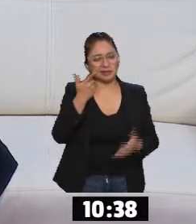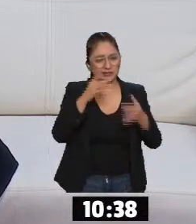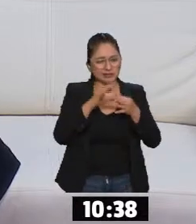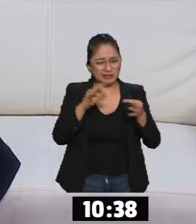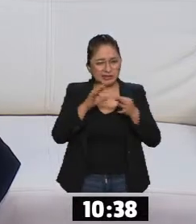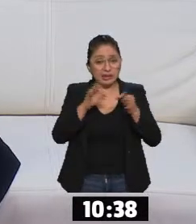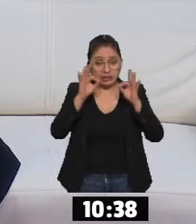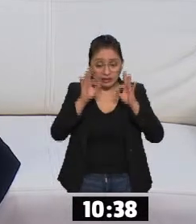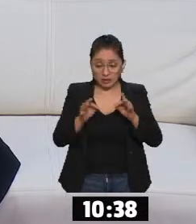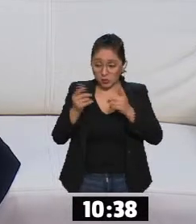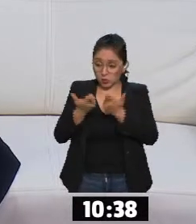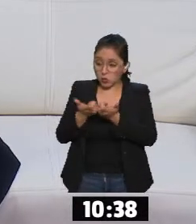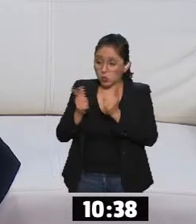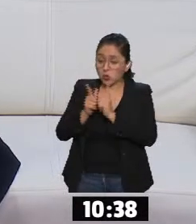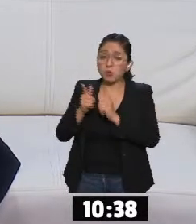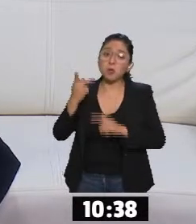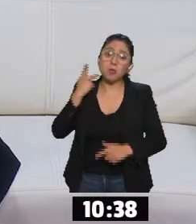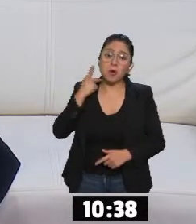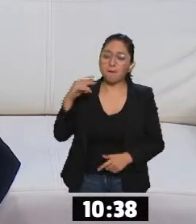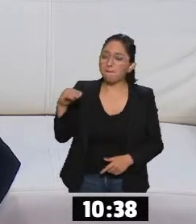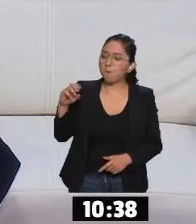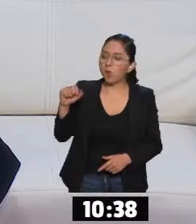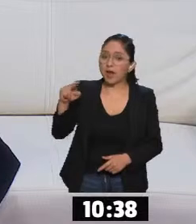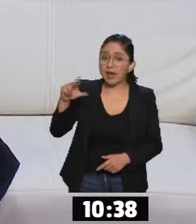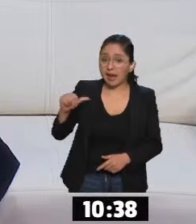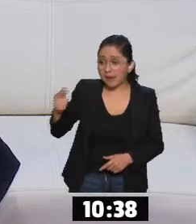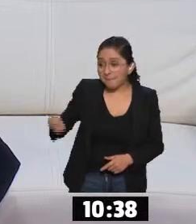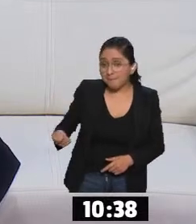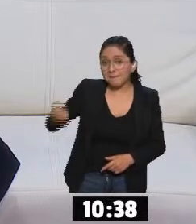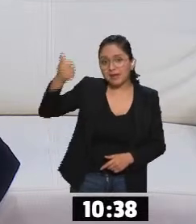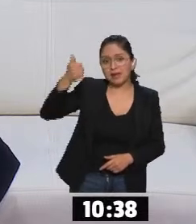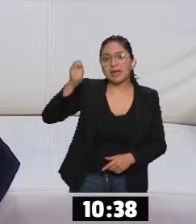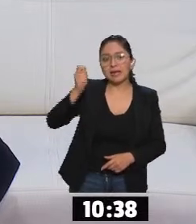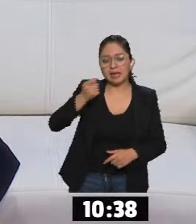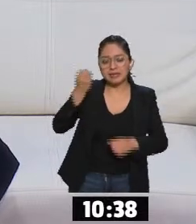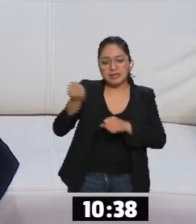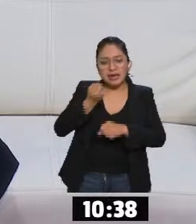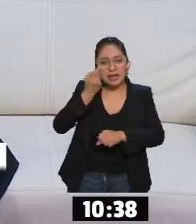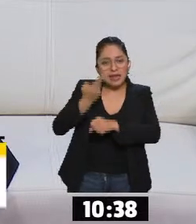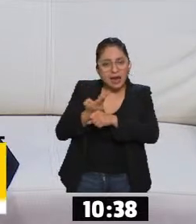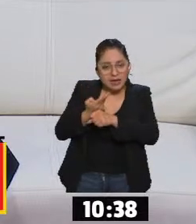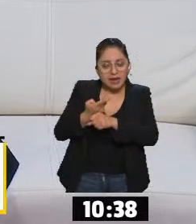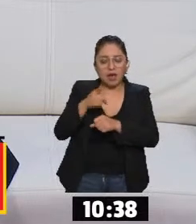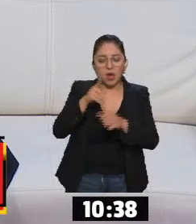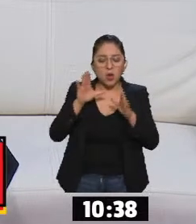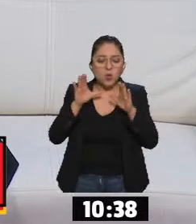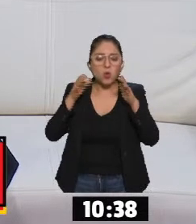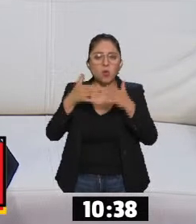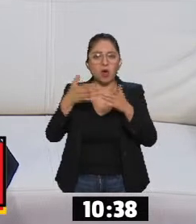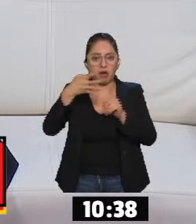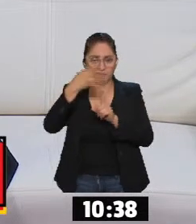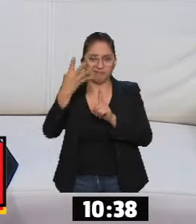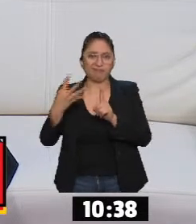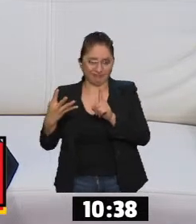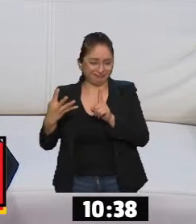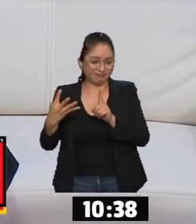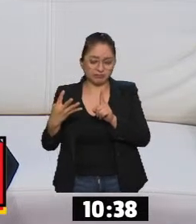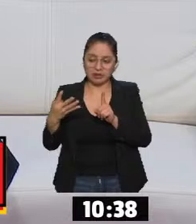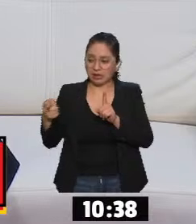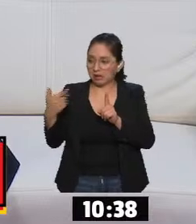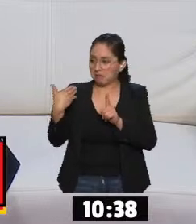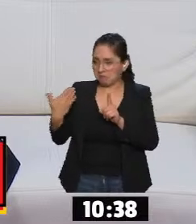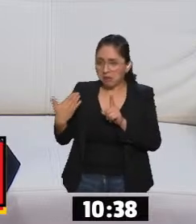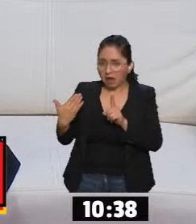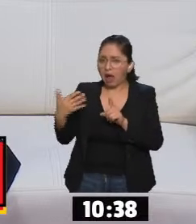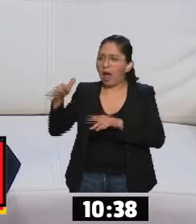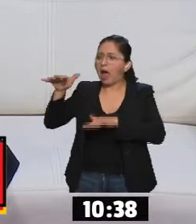que nació con esta Secretaría de Diversidad Sexual. Ese es un gran avance, porque a veces muchos nos critican que